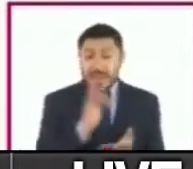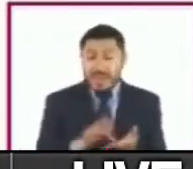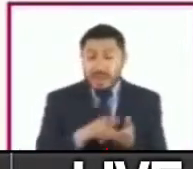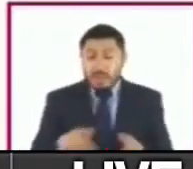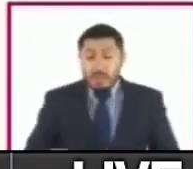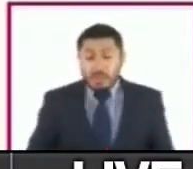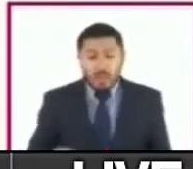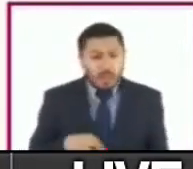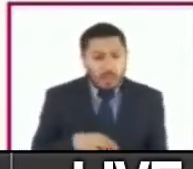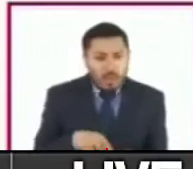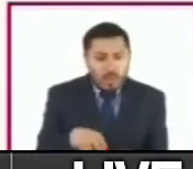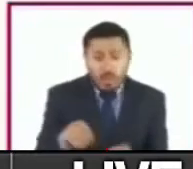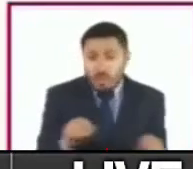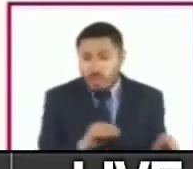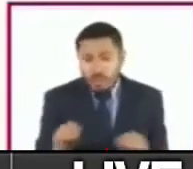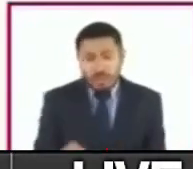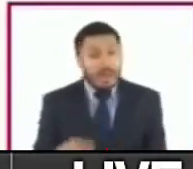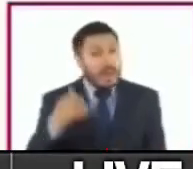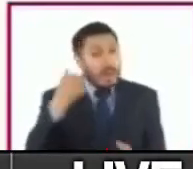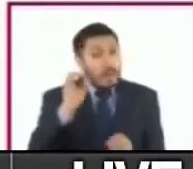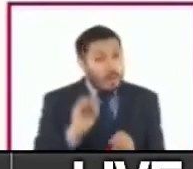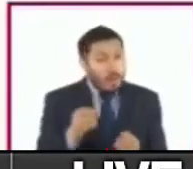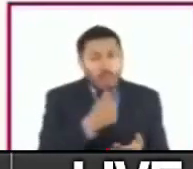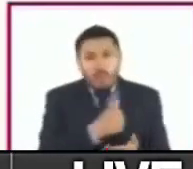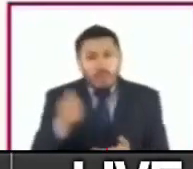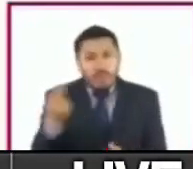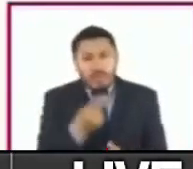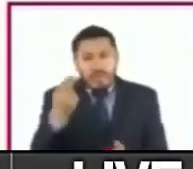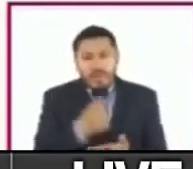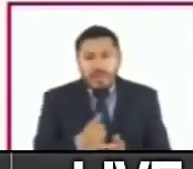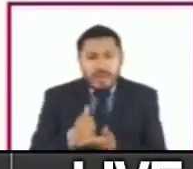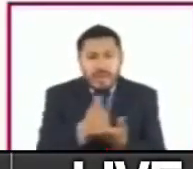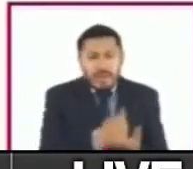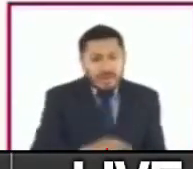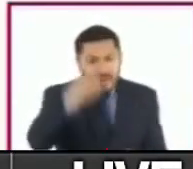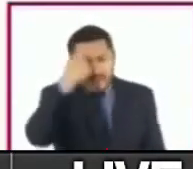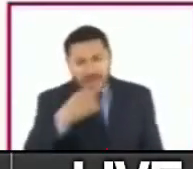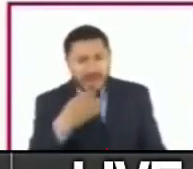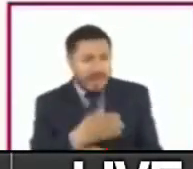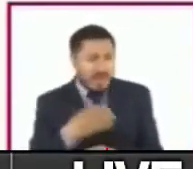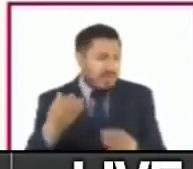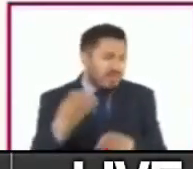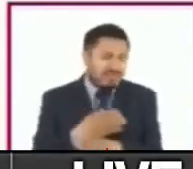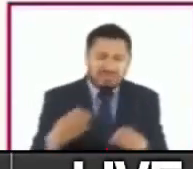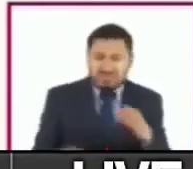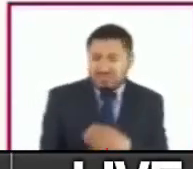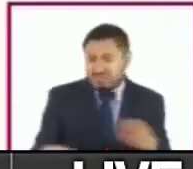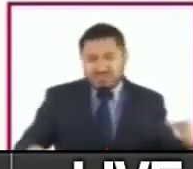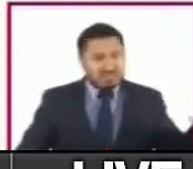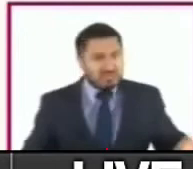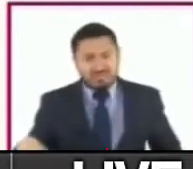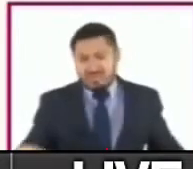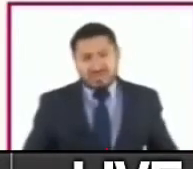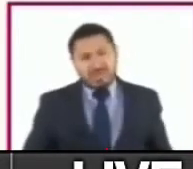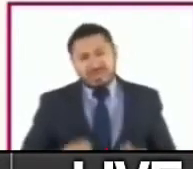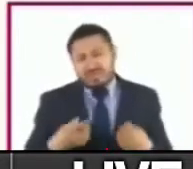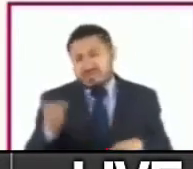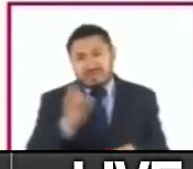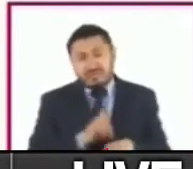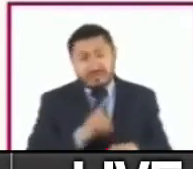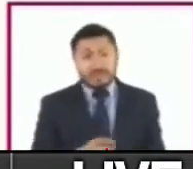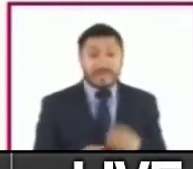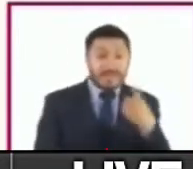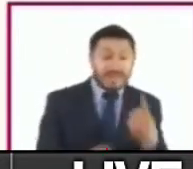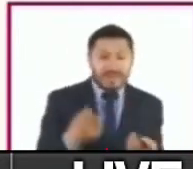necesitan ayuda para realizar las actividades de la vida diaria. Son personas que tienen afectaciones en mayor o menor